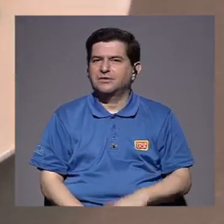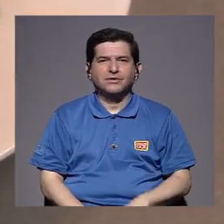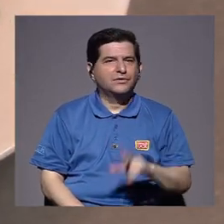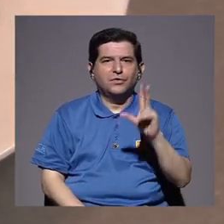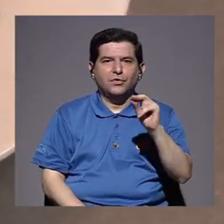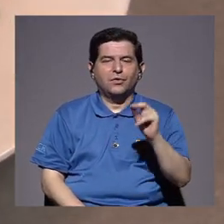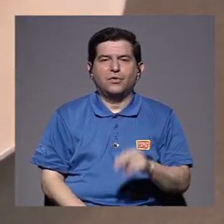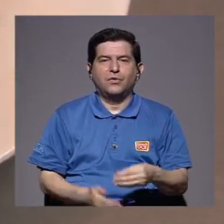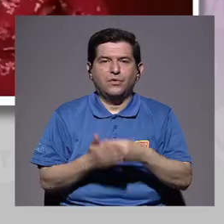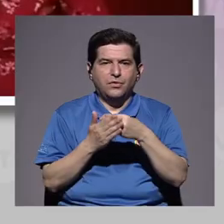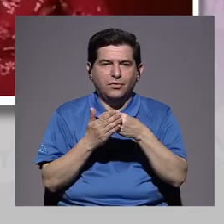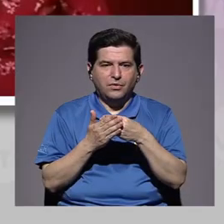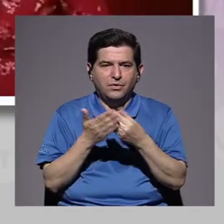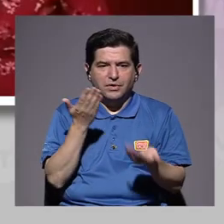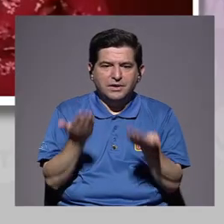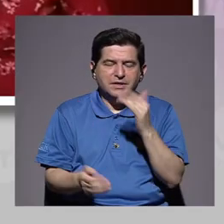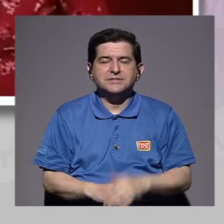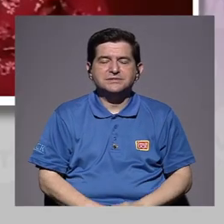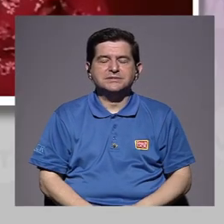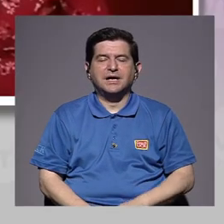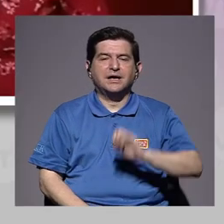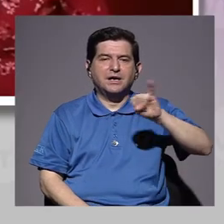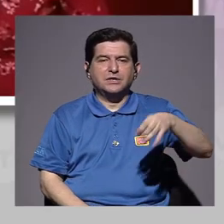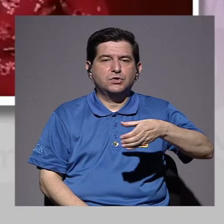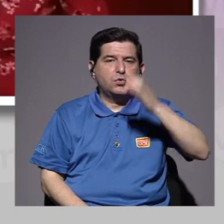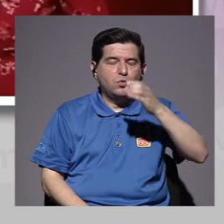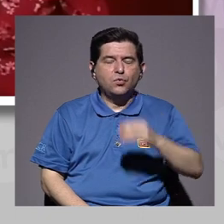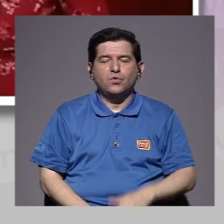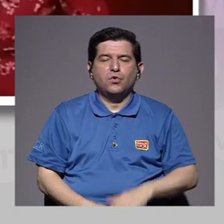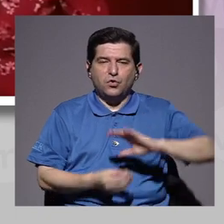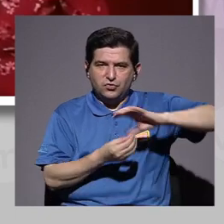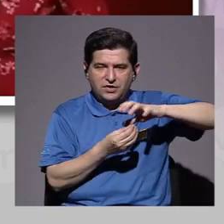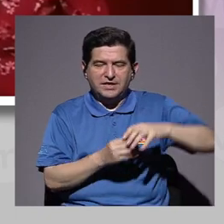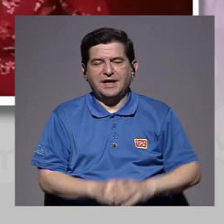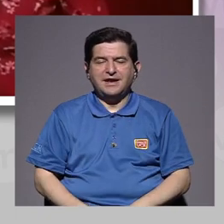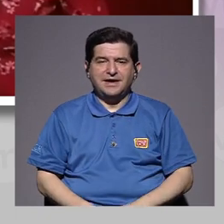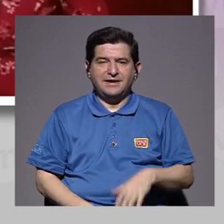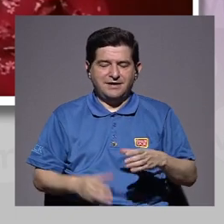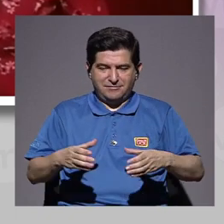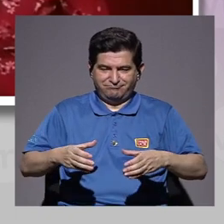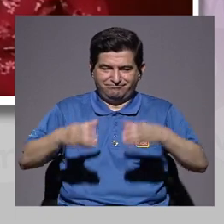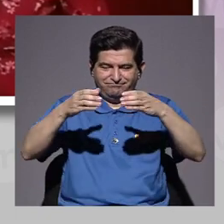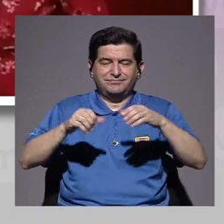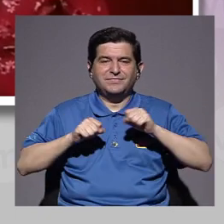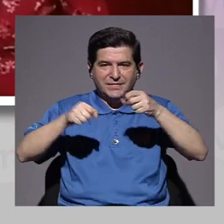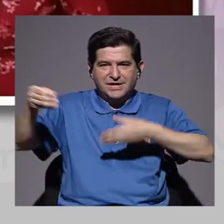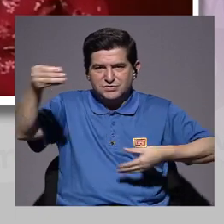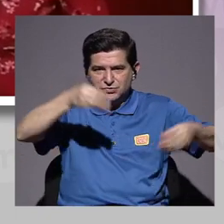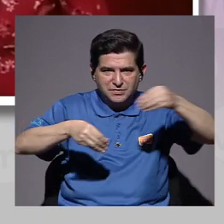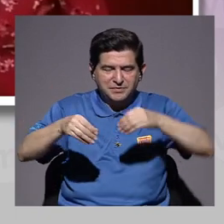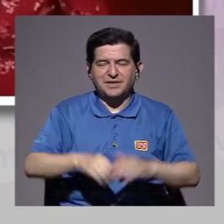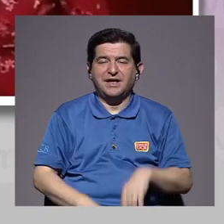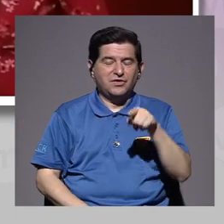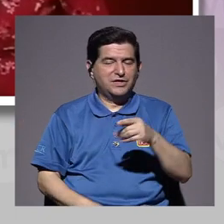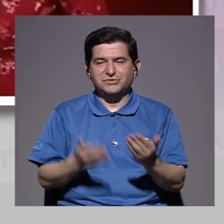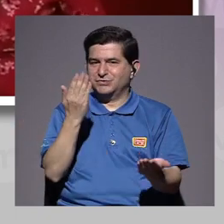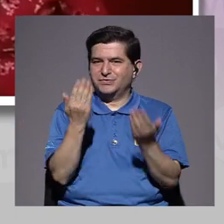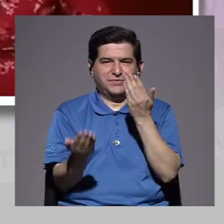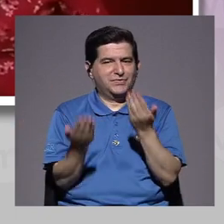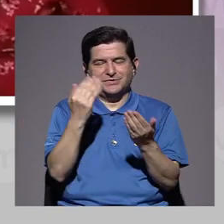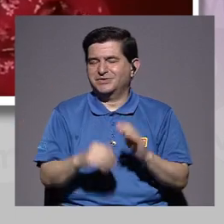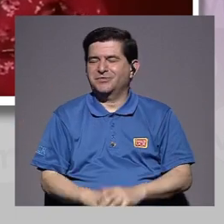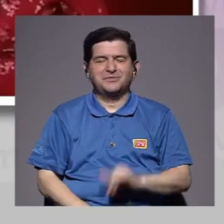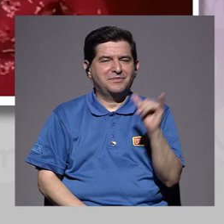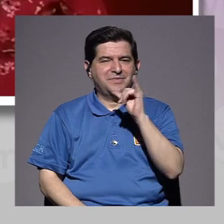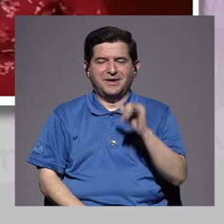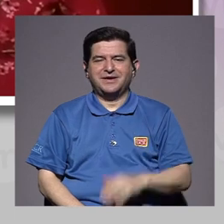es, por ejemplo, consumir jugo de naranja de cajita del supermercado. Eso nunca se va a comparar al jugo que sale de una naranja, eso sí.